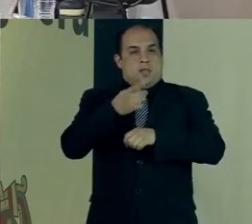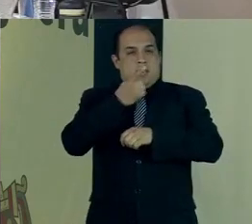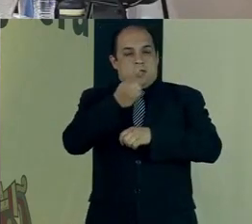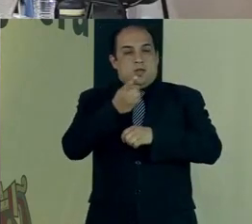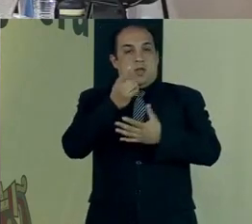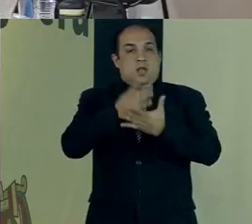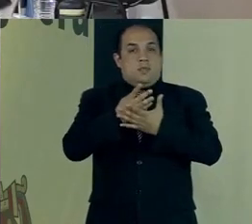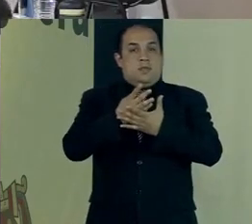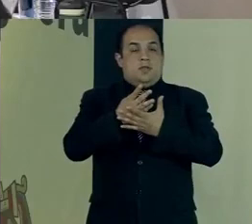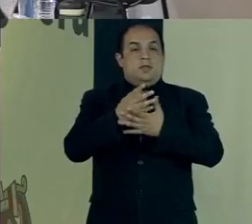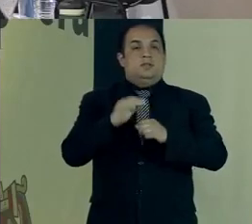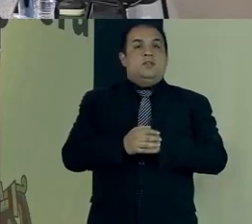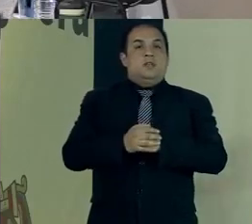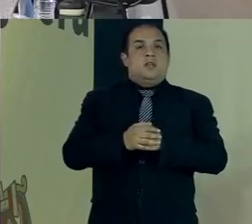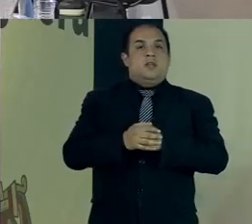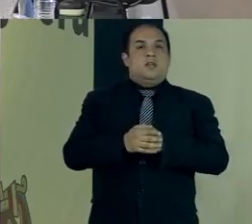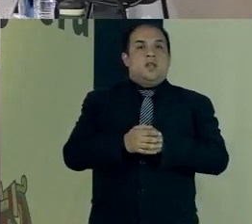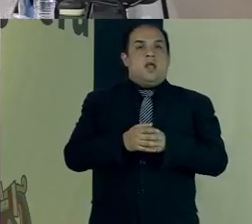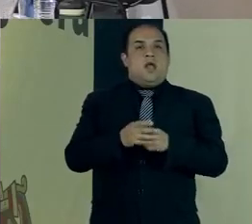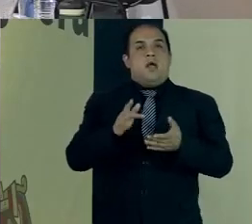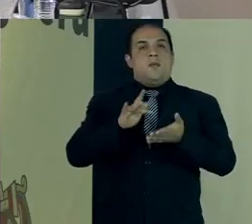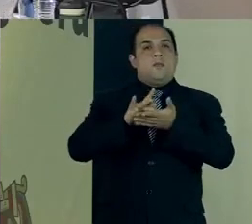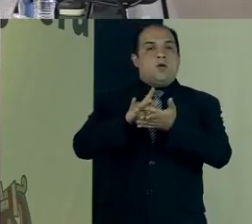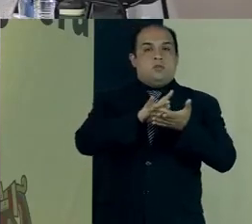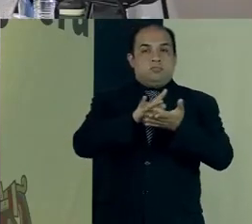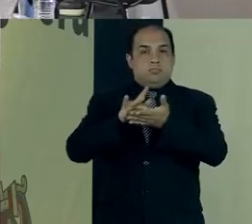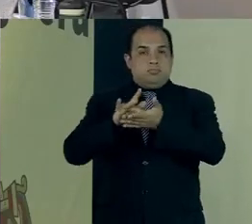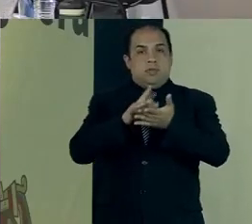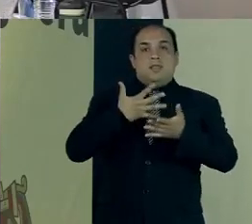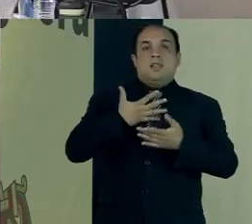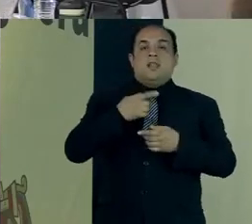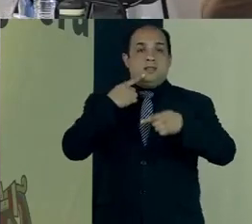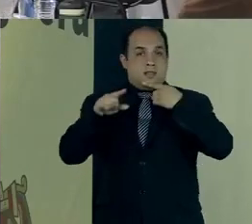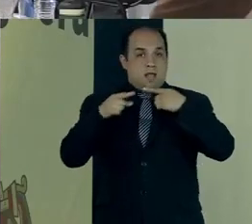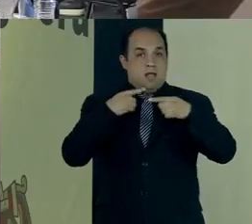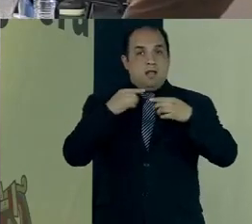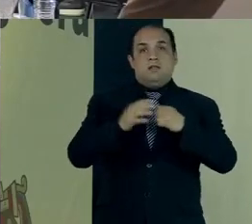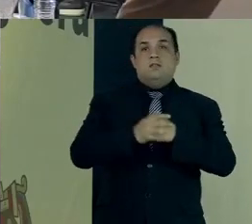colaborar a que fluya el diálogo y la discusión y